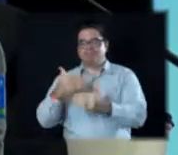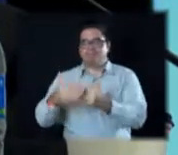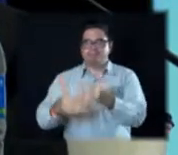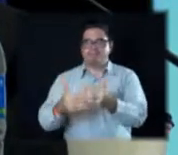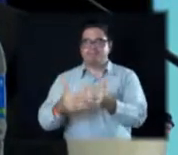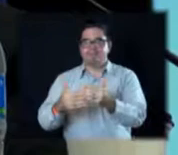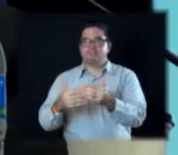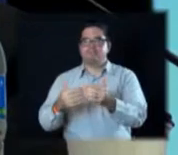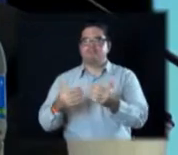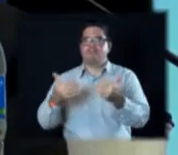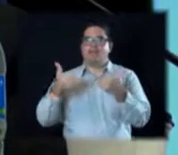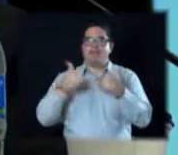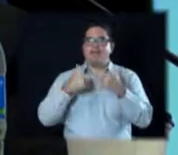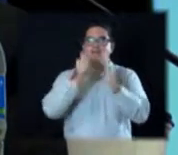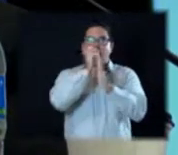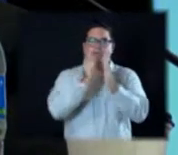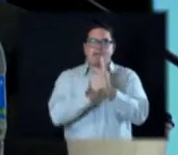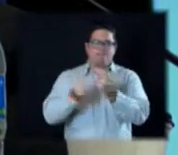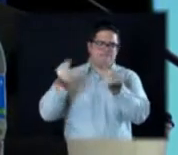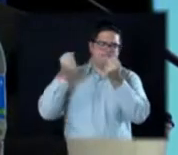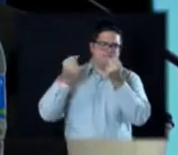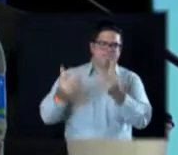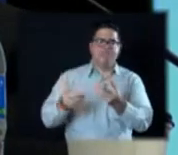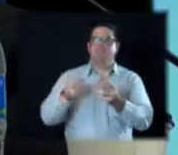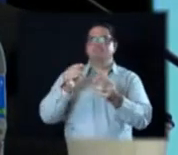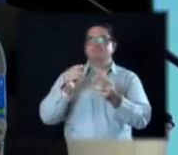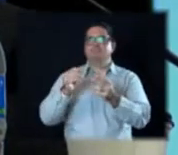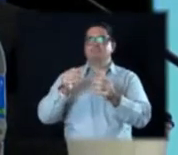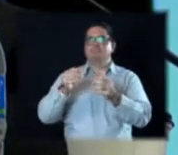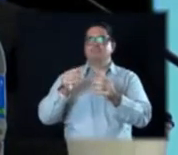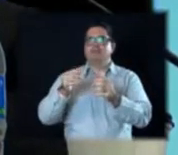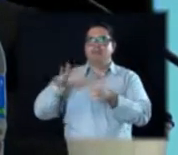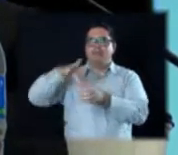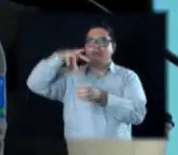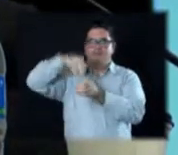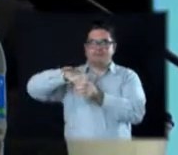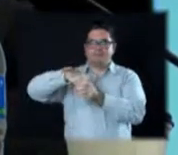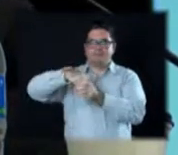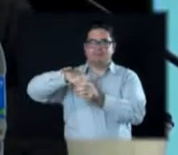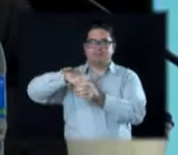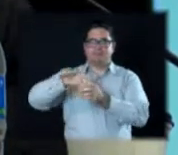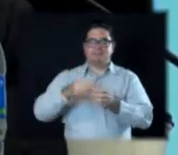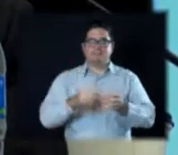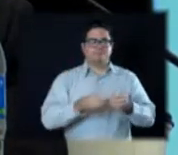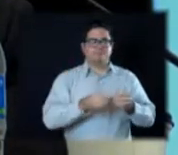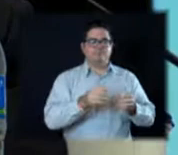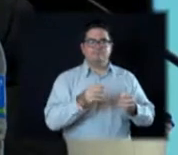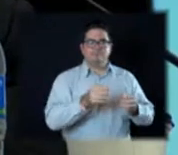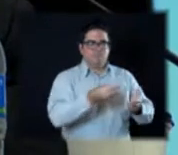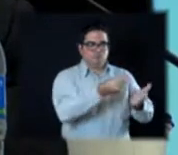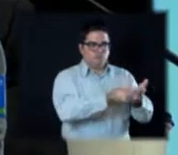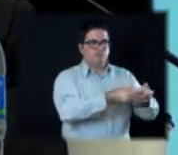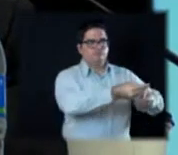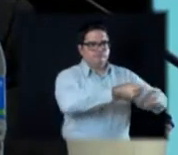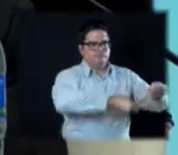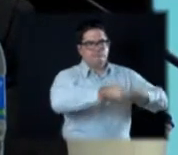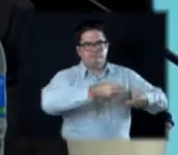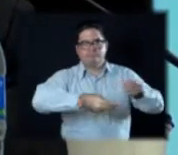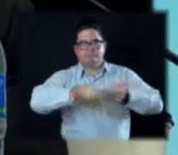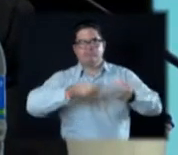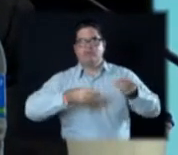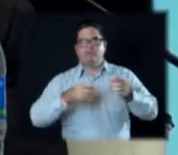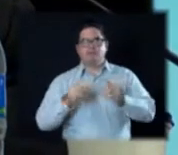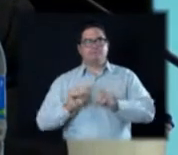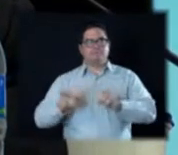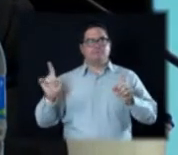cuentas multianuales de OMB que pasaban a otra en el próximo año y eso tenía un efecto en el manejo del efectivo, en el